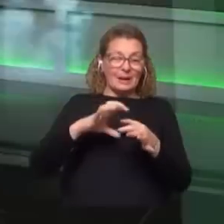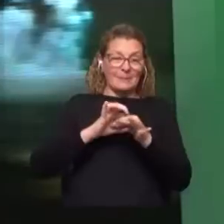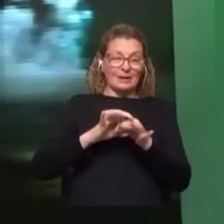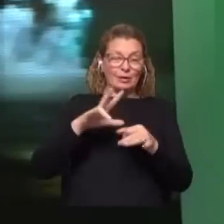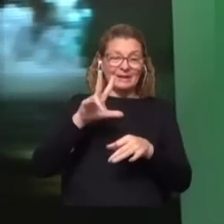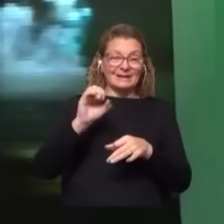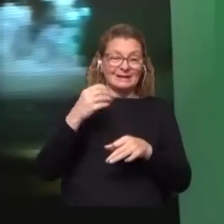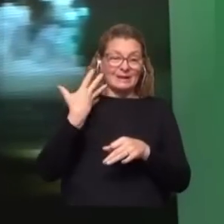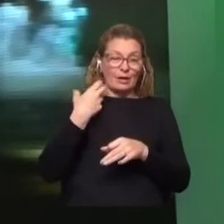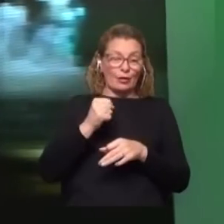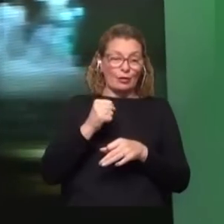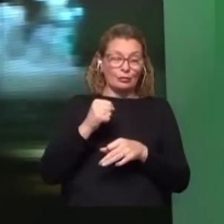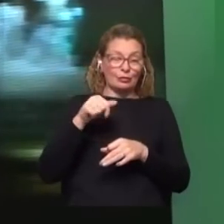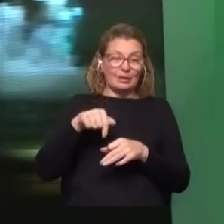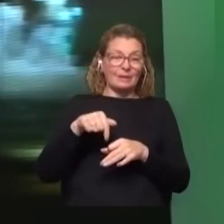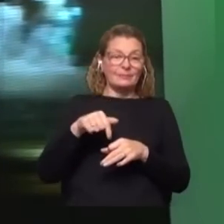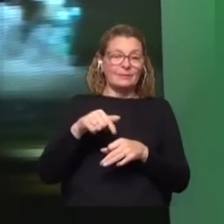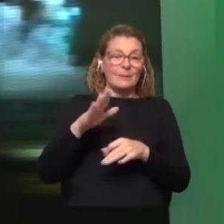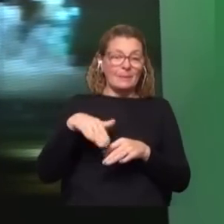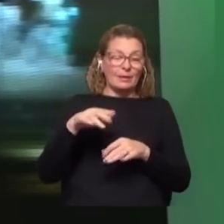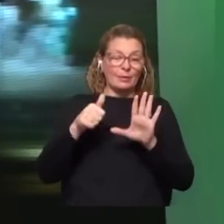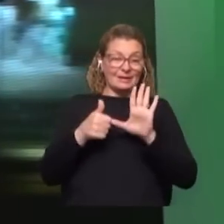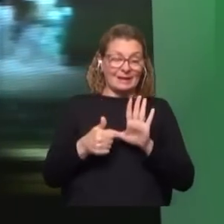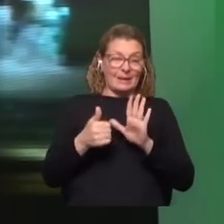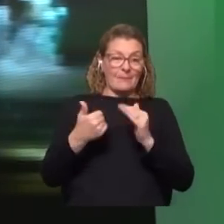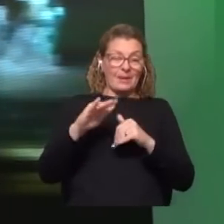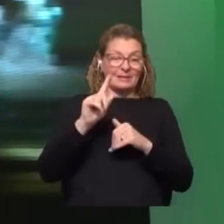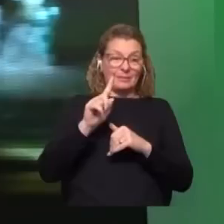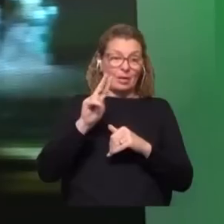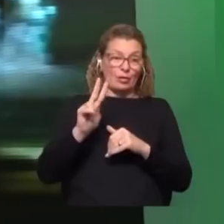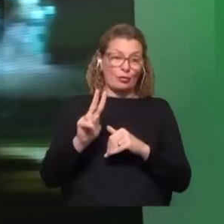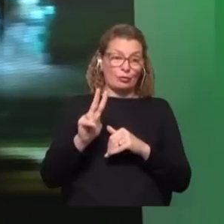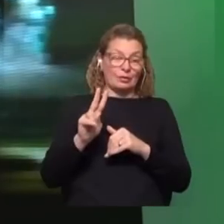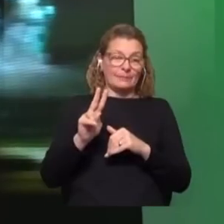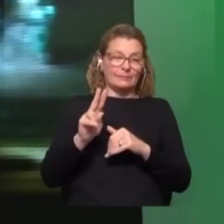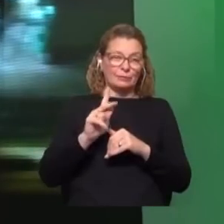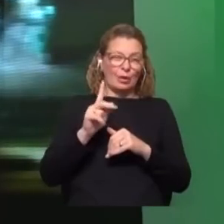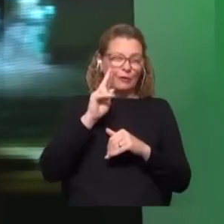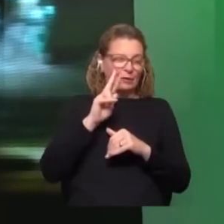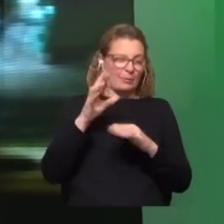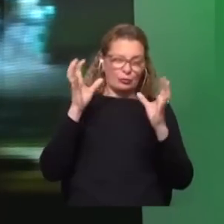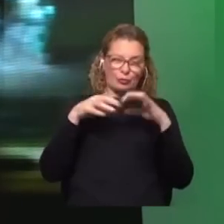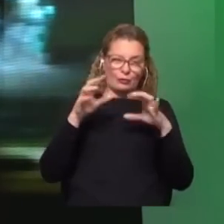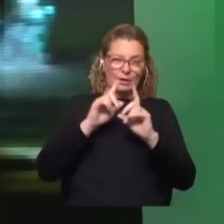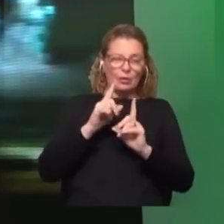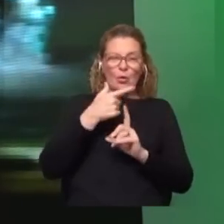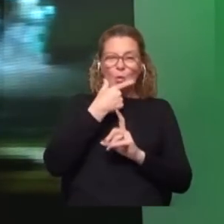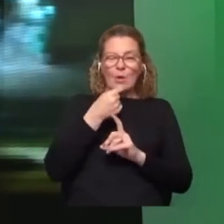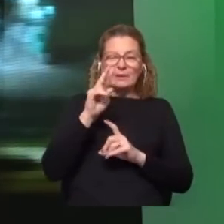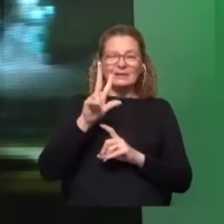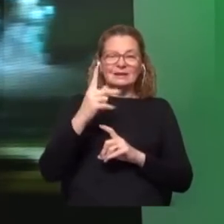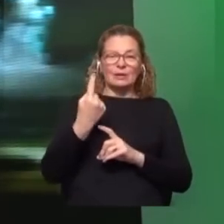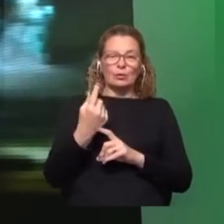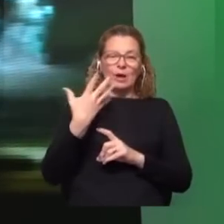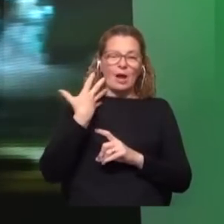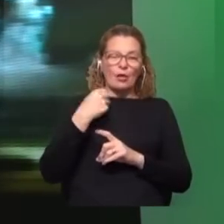30 de agosto en capital y cercanías mínima de 6 grados máxima de 12 y no se pronostican lluvias y el jueves 31